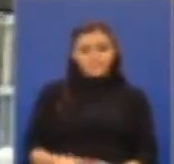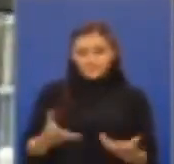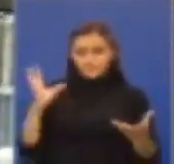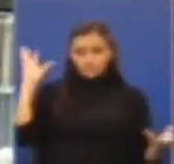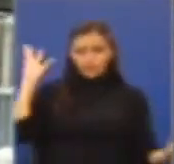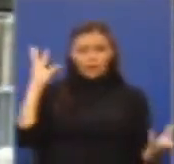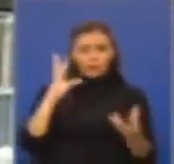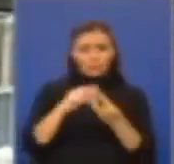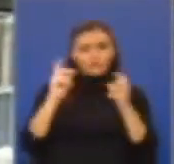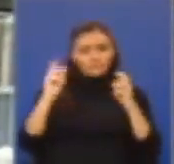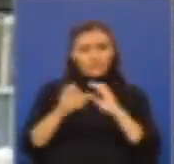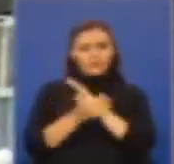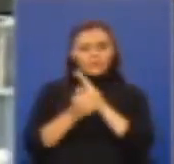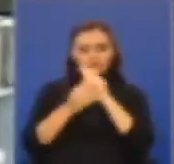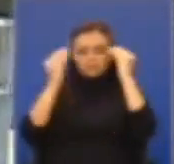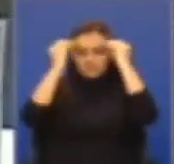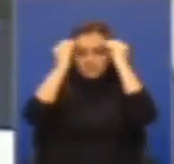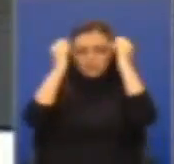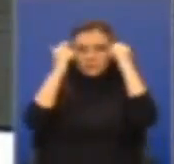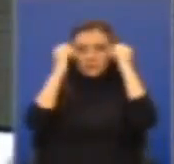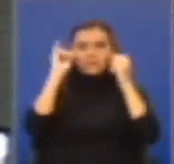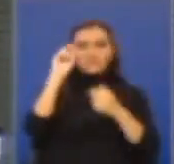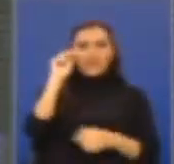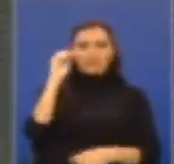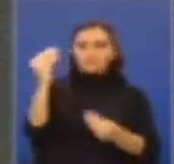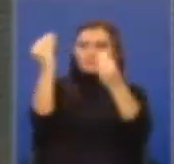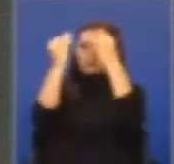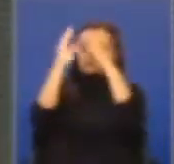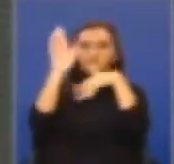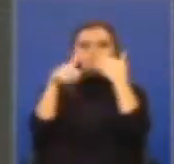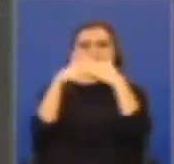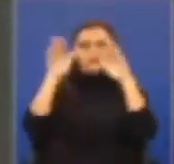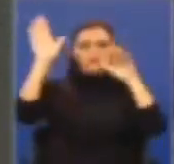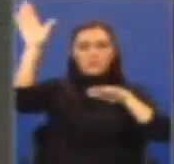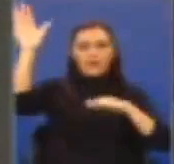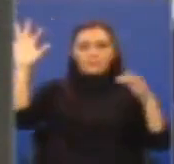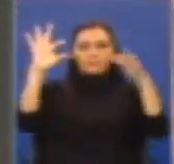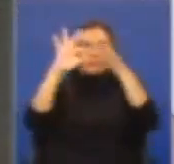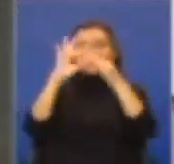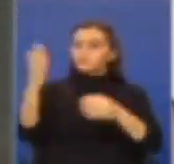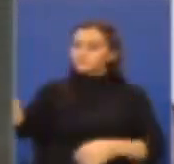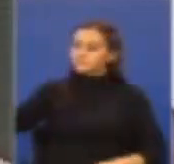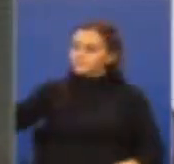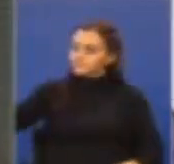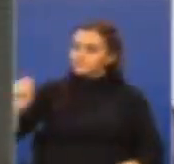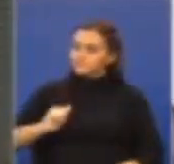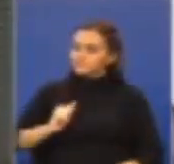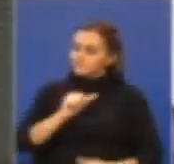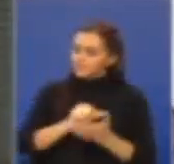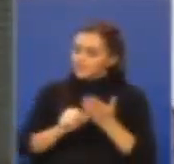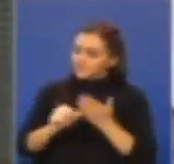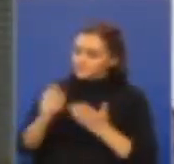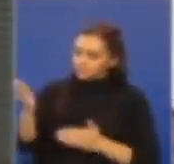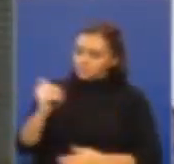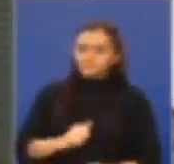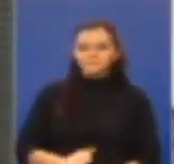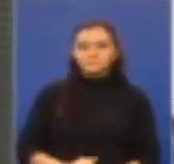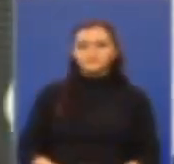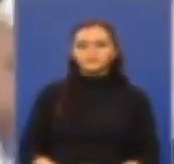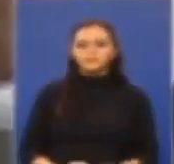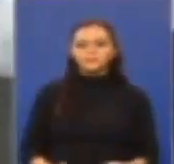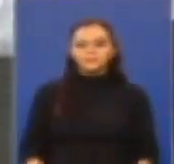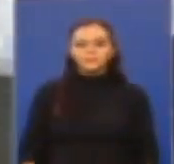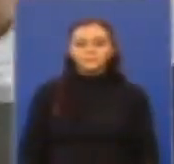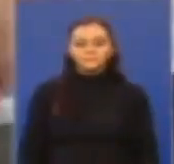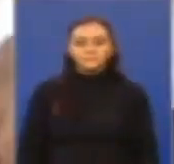esas capacidades. Y la idea es que el IAE lo haga con el CECAP. Bueno, dejo la palabra a Guillón Long, nuestro ministro de Talento Humano y